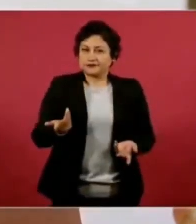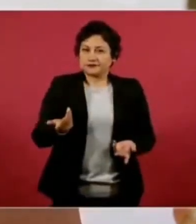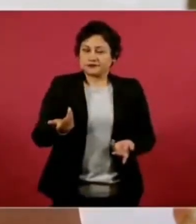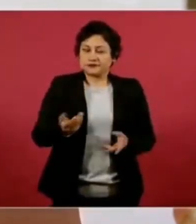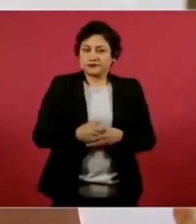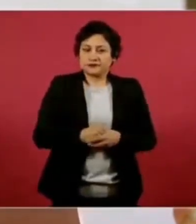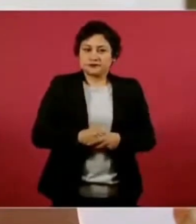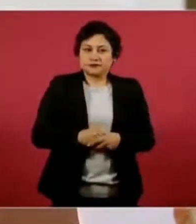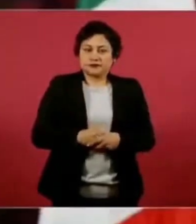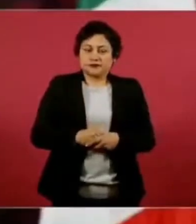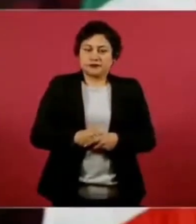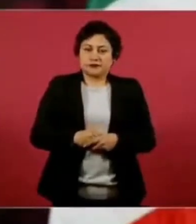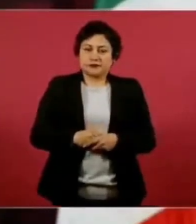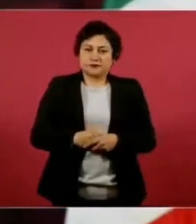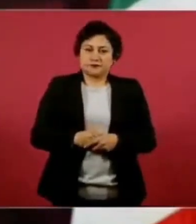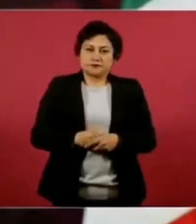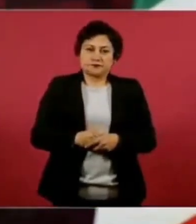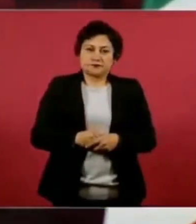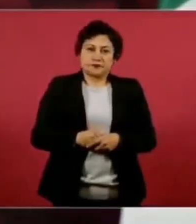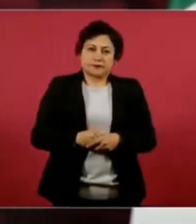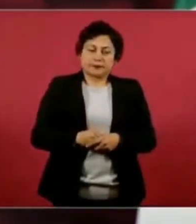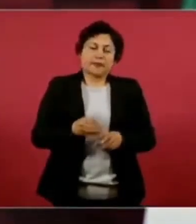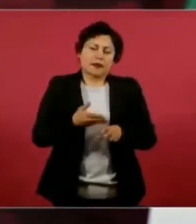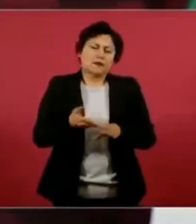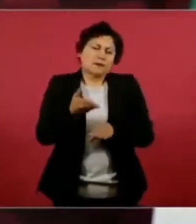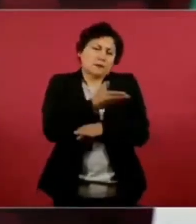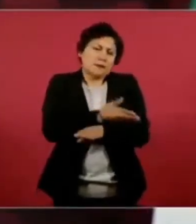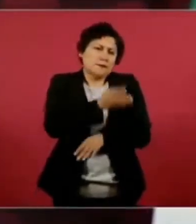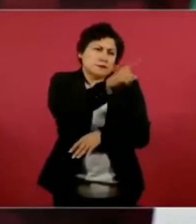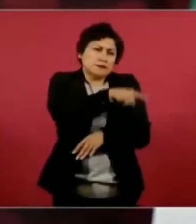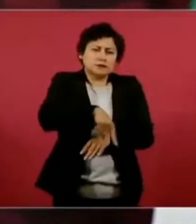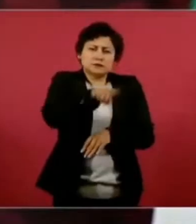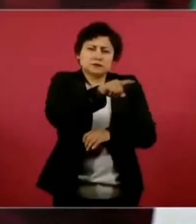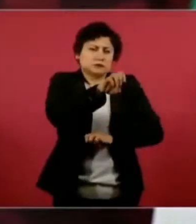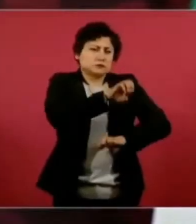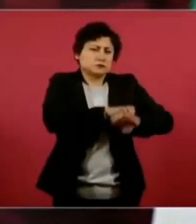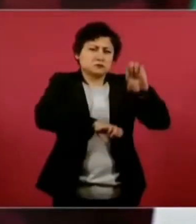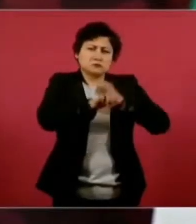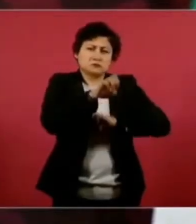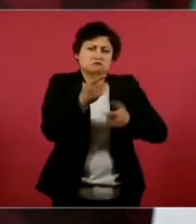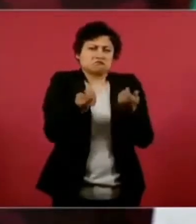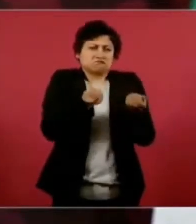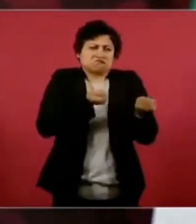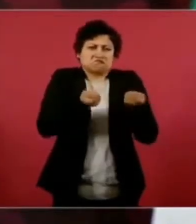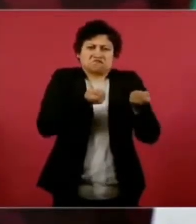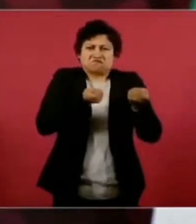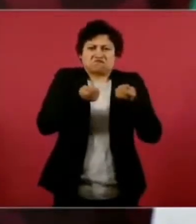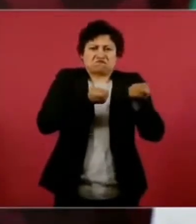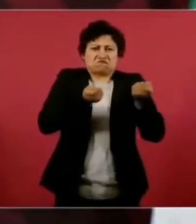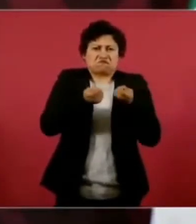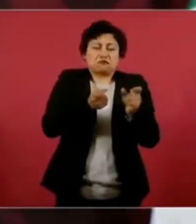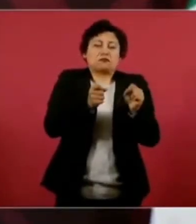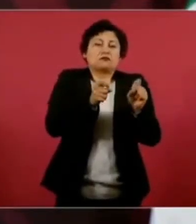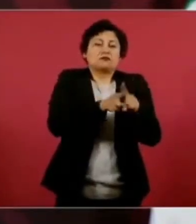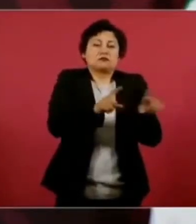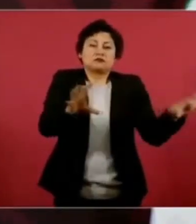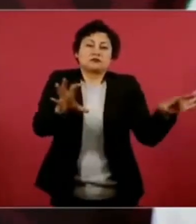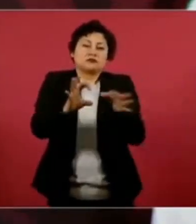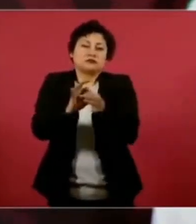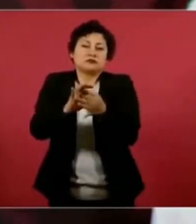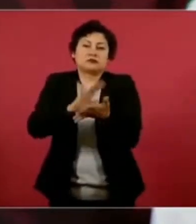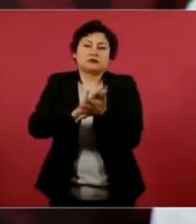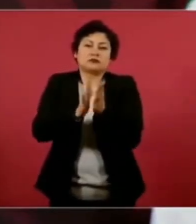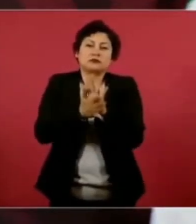casi completo, ahora menos, aunque todavía tienen dominio del Poder Judicial, pues